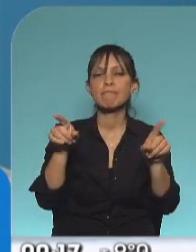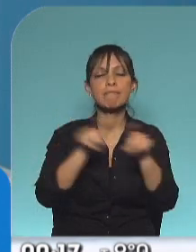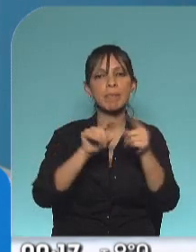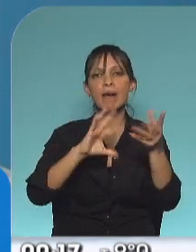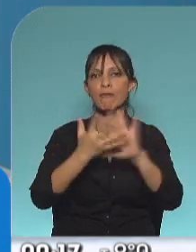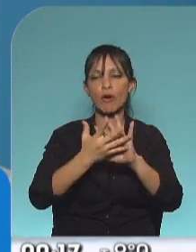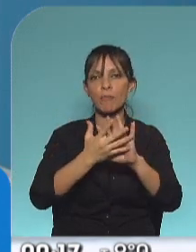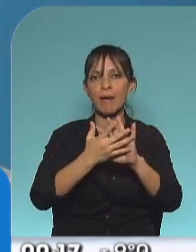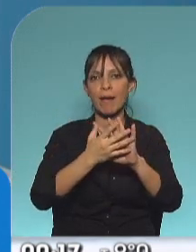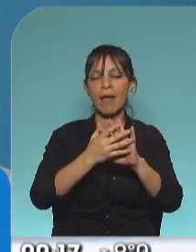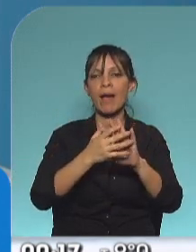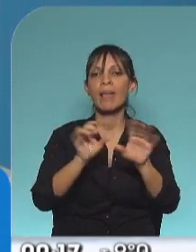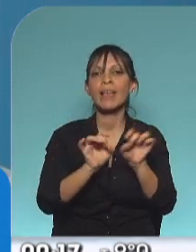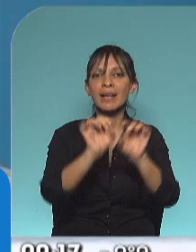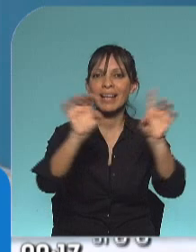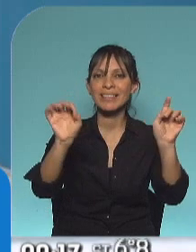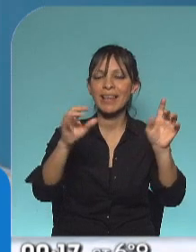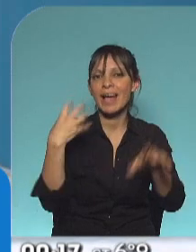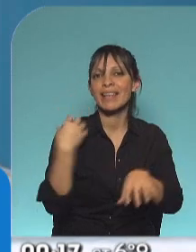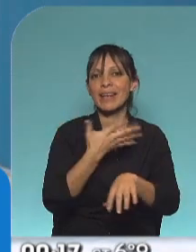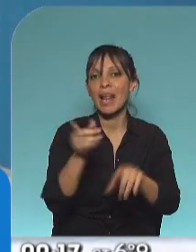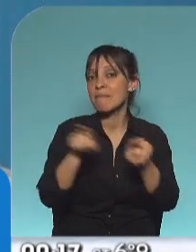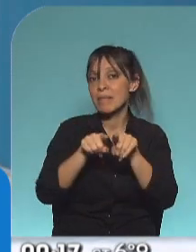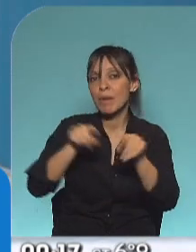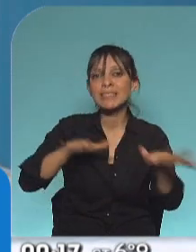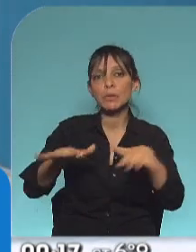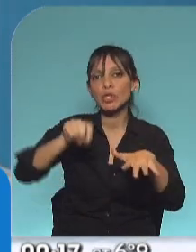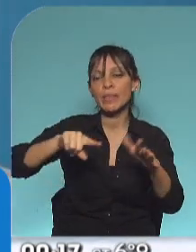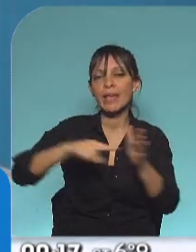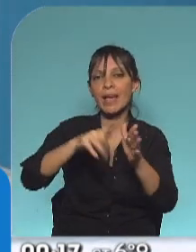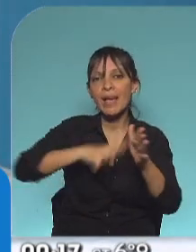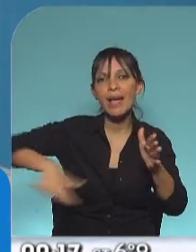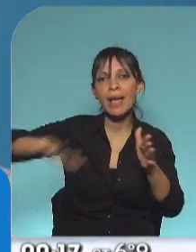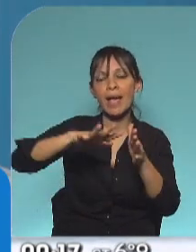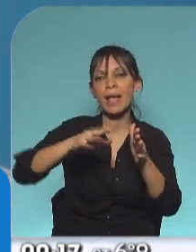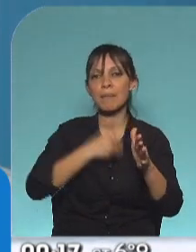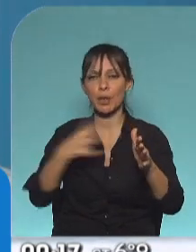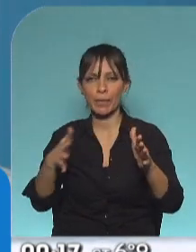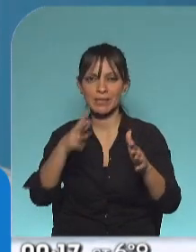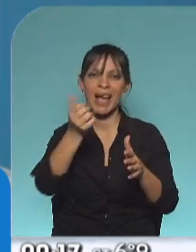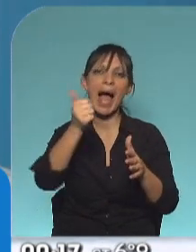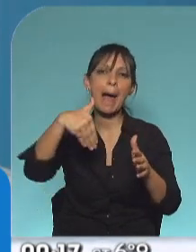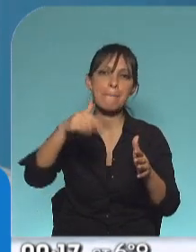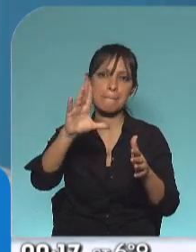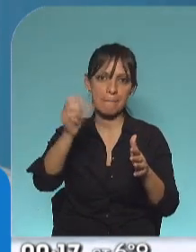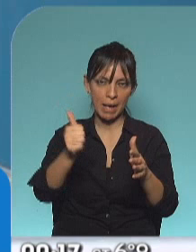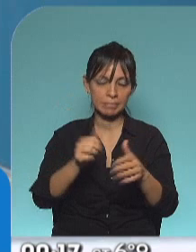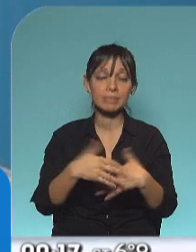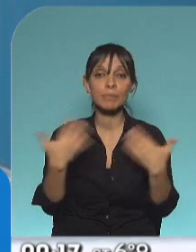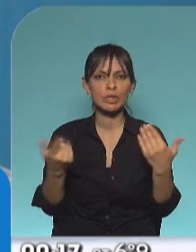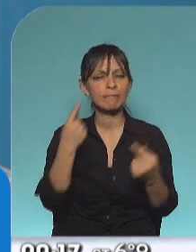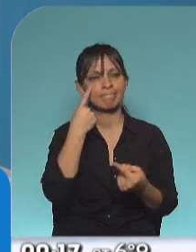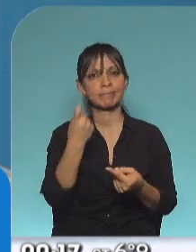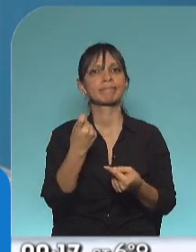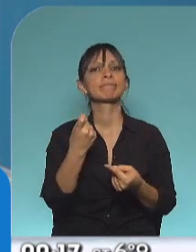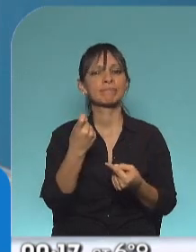a nivel general en el AMBA, con lo cual estamos encontrando que lo mismo que ocurre en